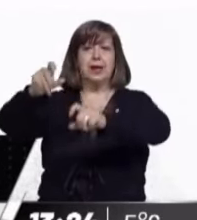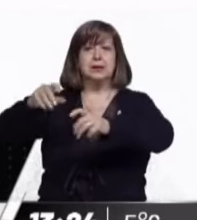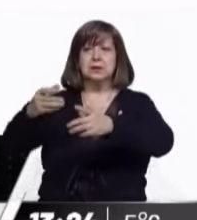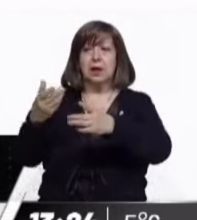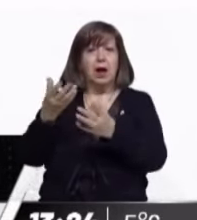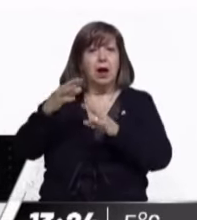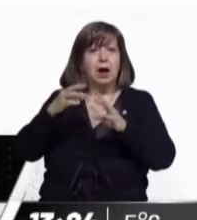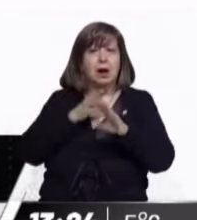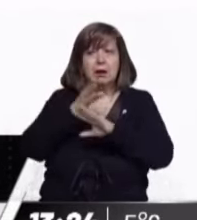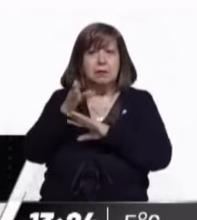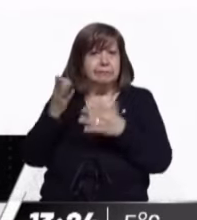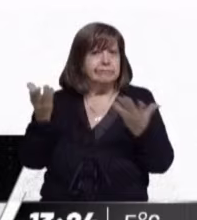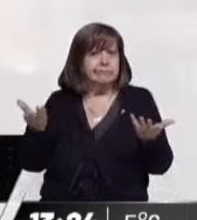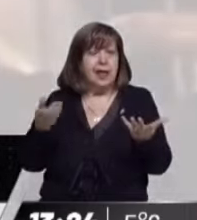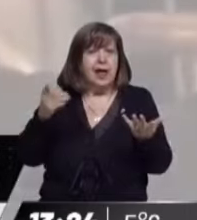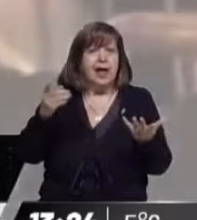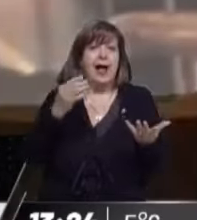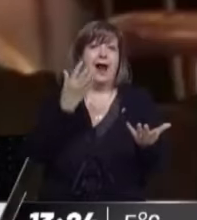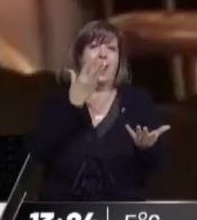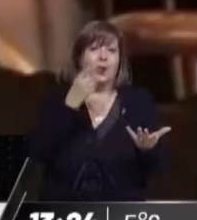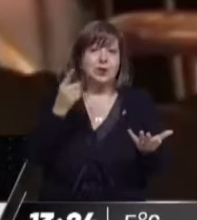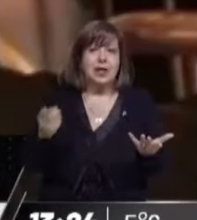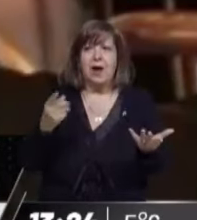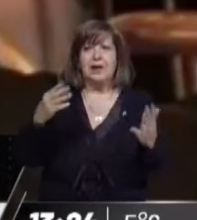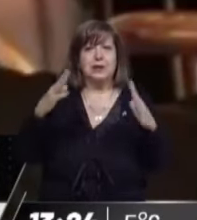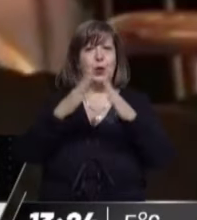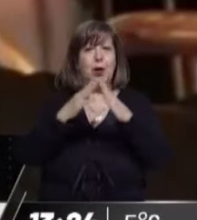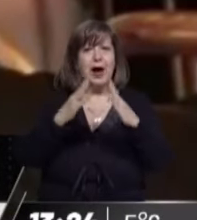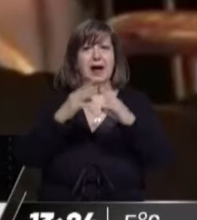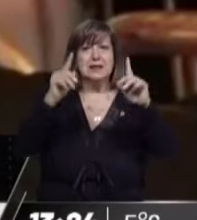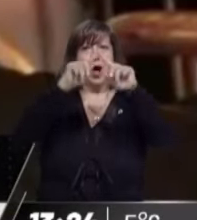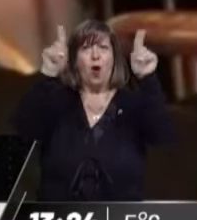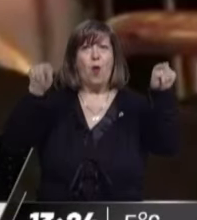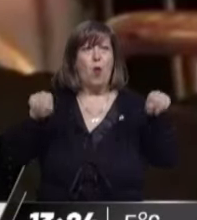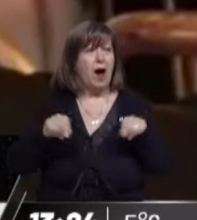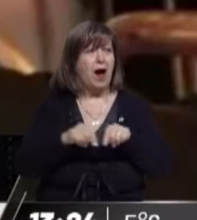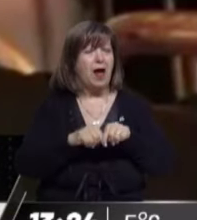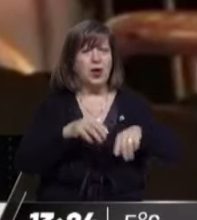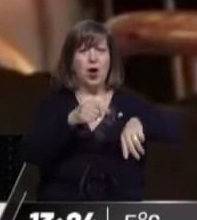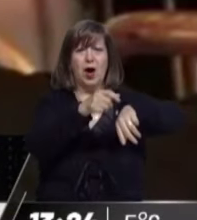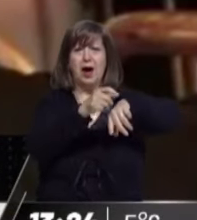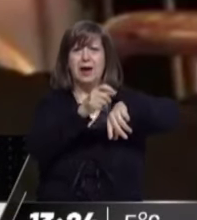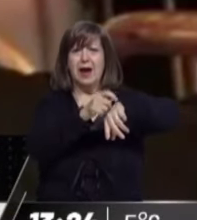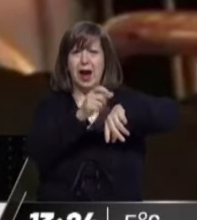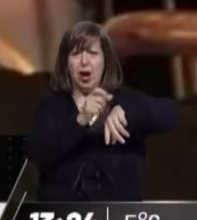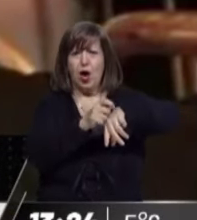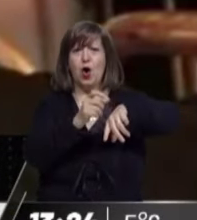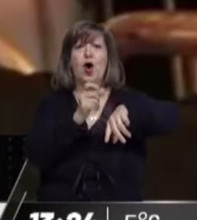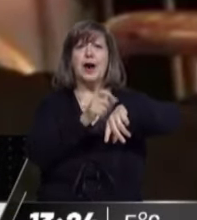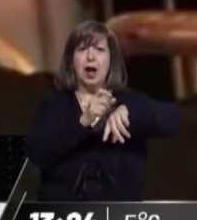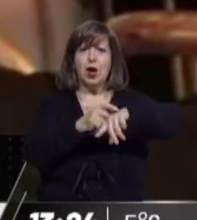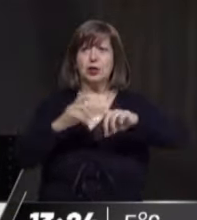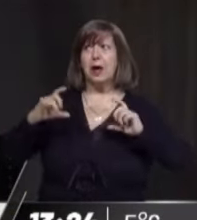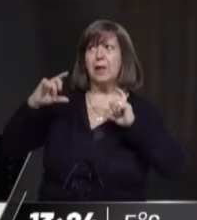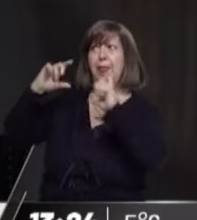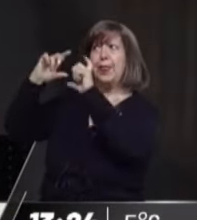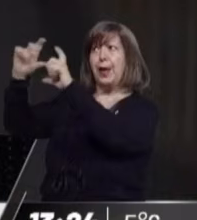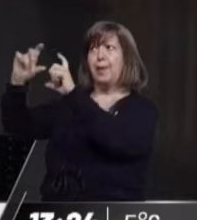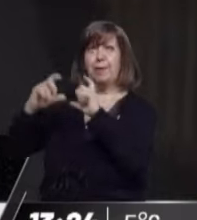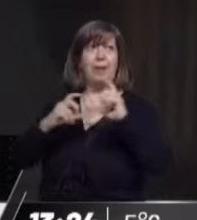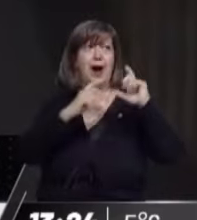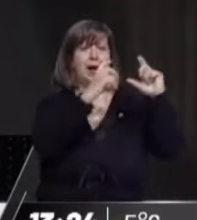antigüedades en los muebles en adornos en cuadros en en relojes de pared por ejemplo y